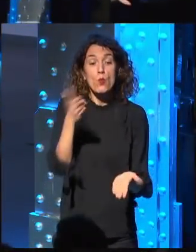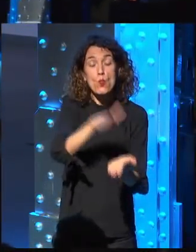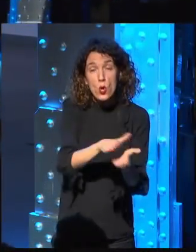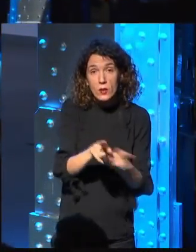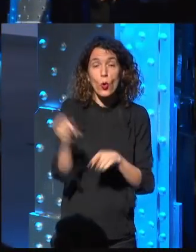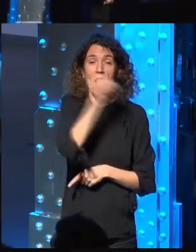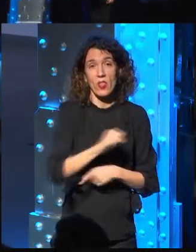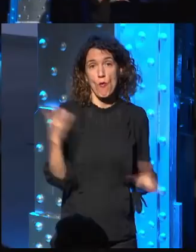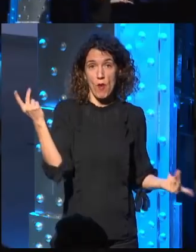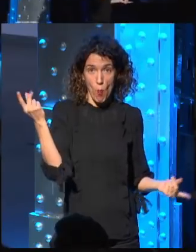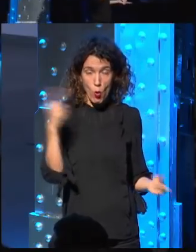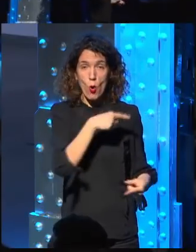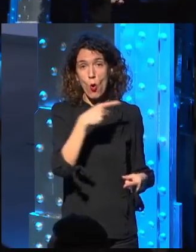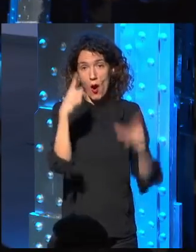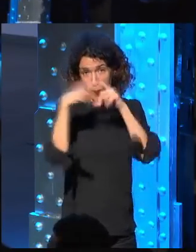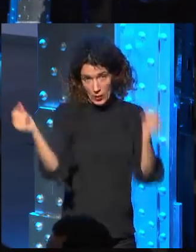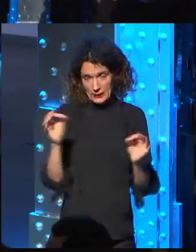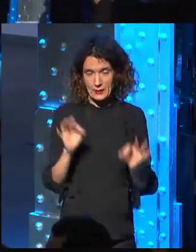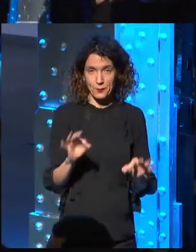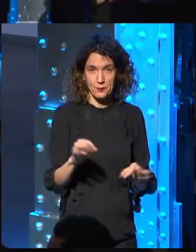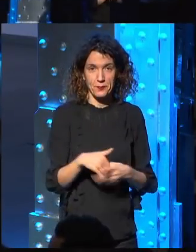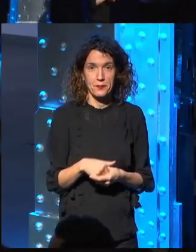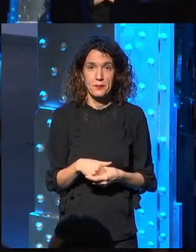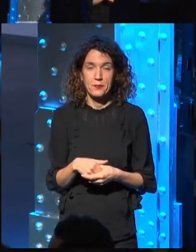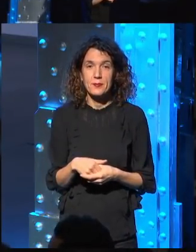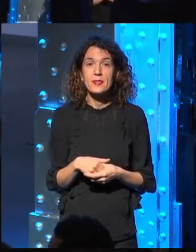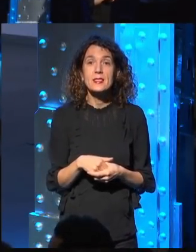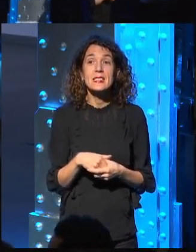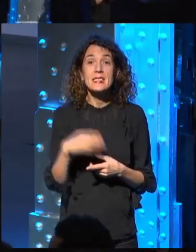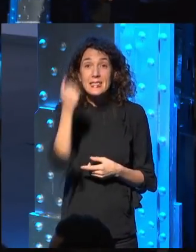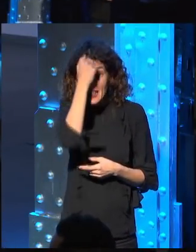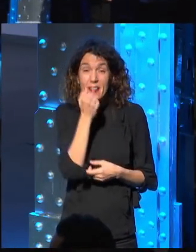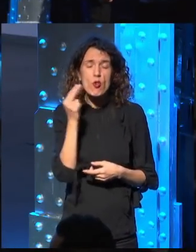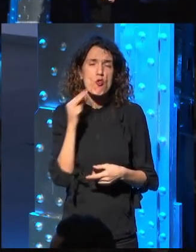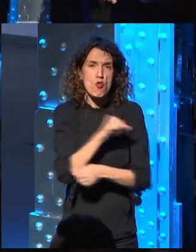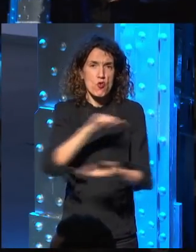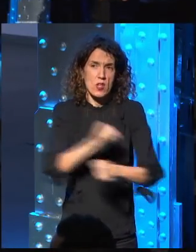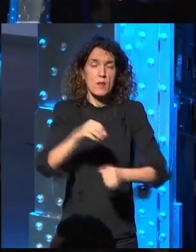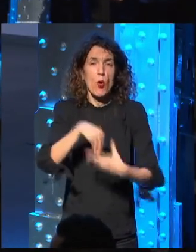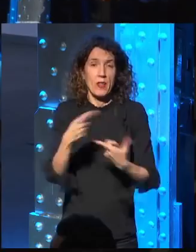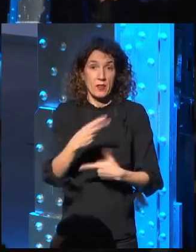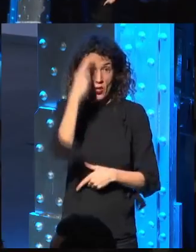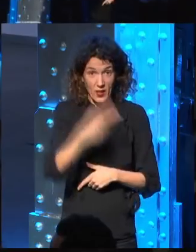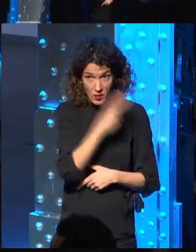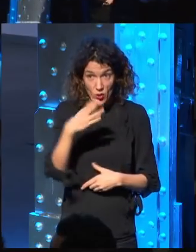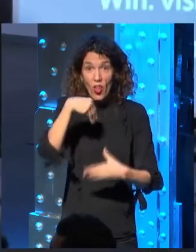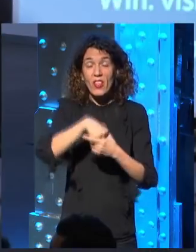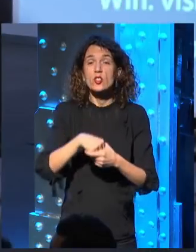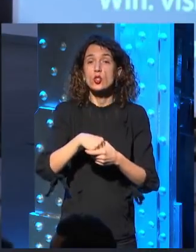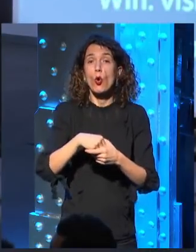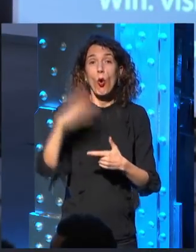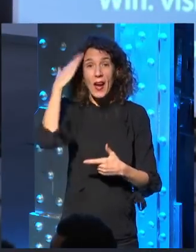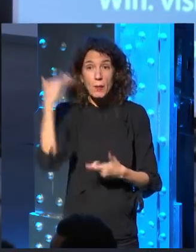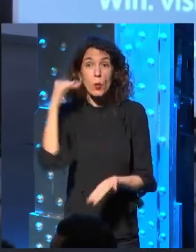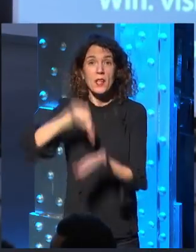Fallece un cantaor flamenco japonés. El terrorismo golpea el corazón de los cristianos coptos en El Cairo.